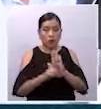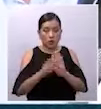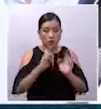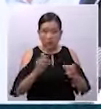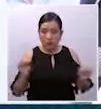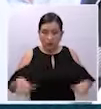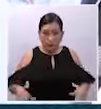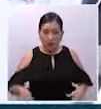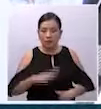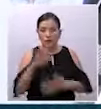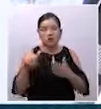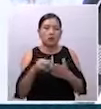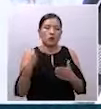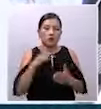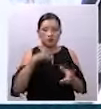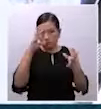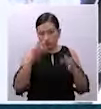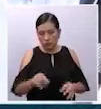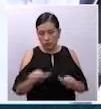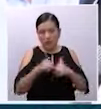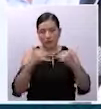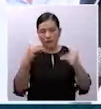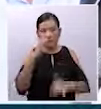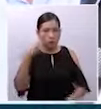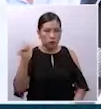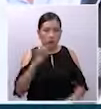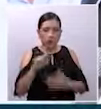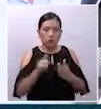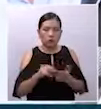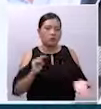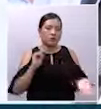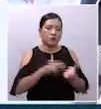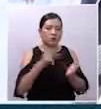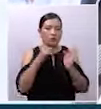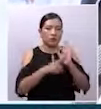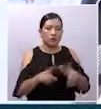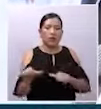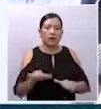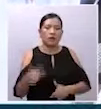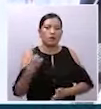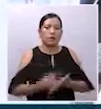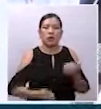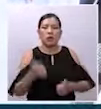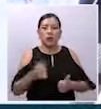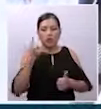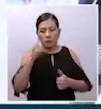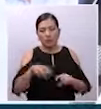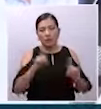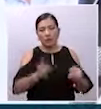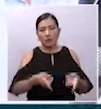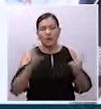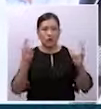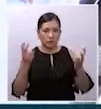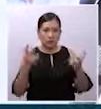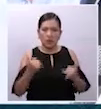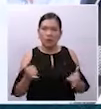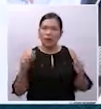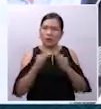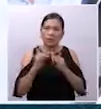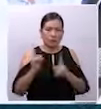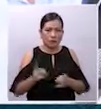vamos a definir en una asamblea de la Cochabambinidad las posiciones y las acciones que vamos a tomar referente a este tema.